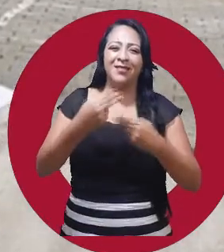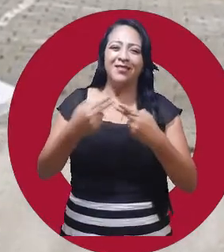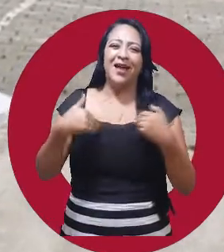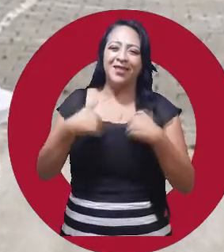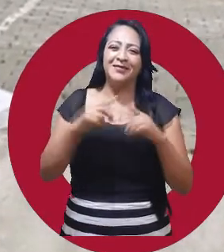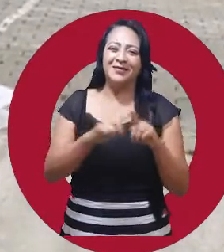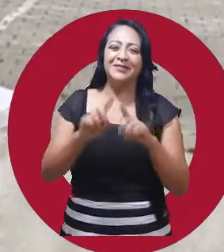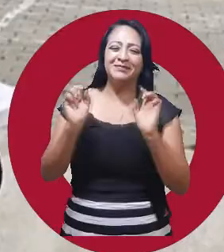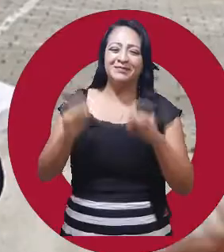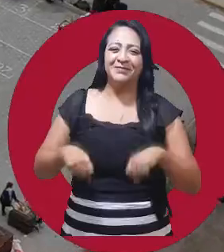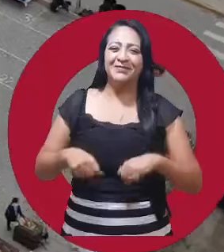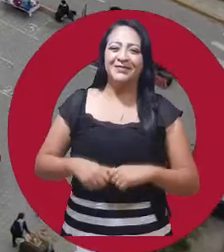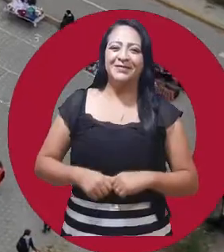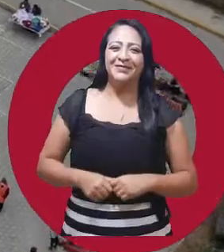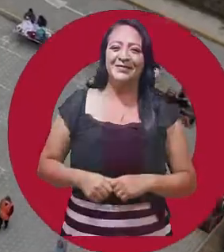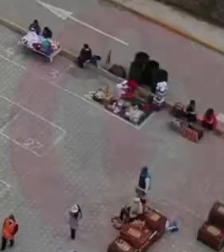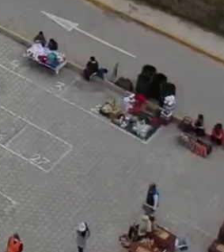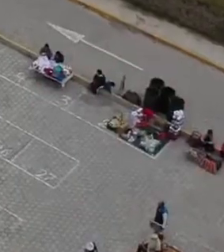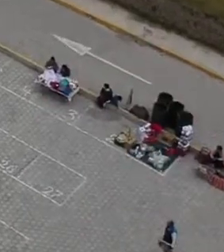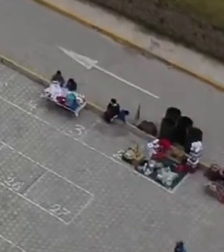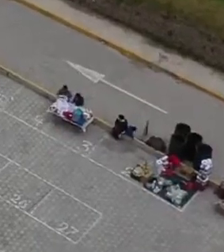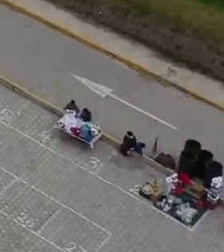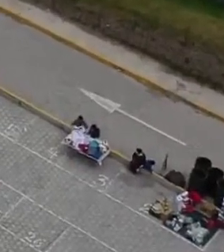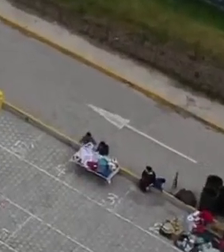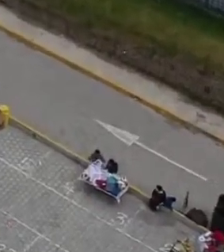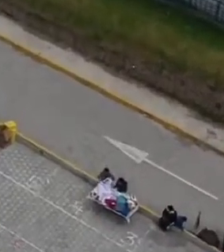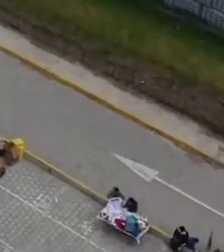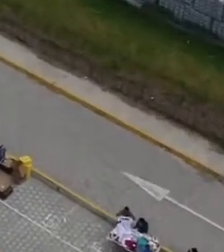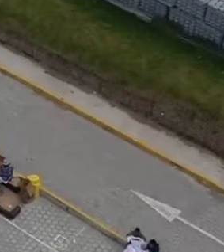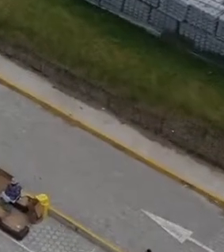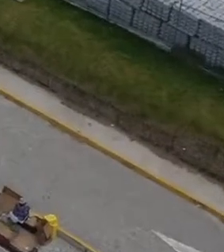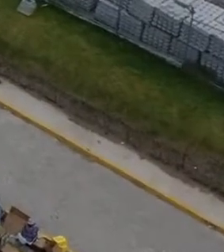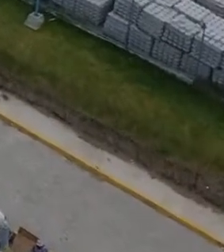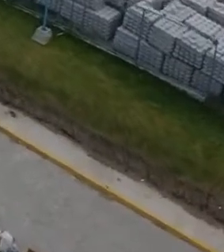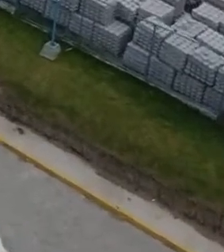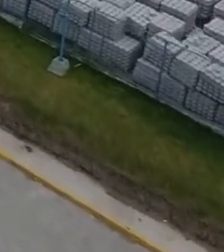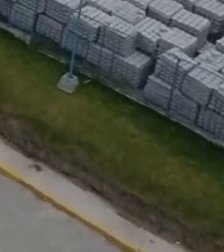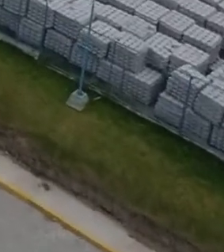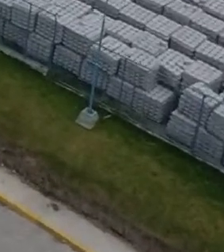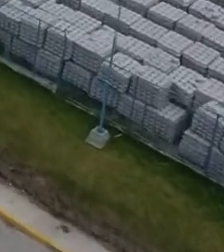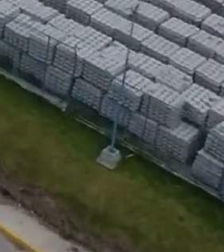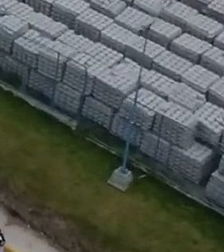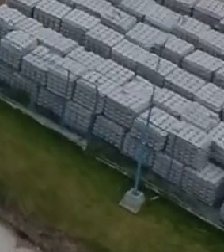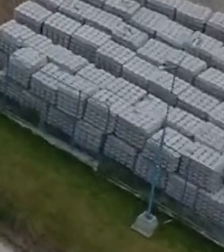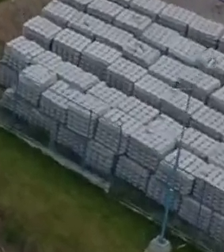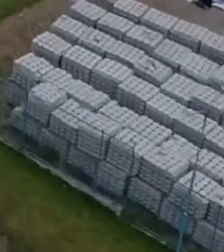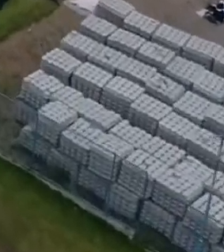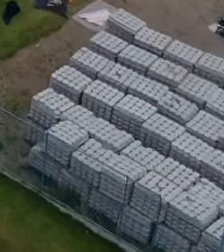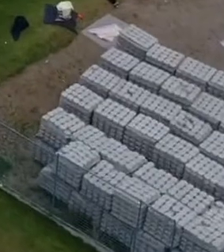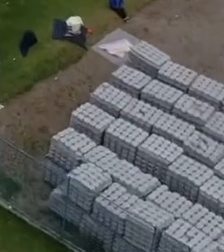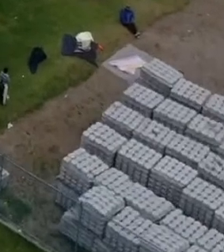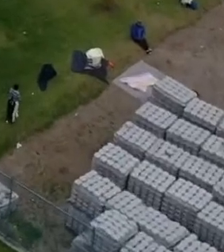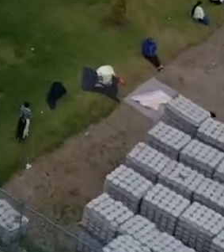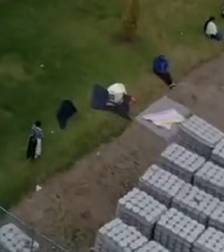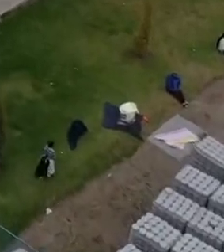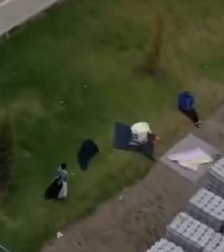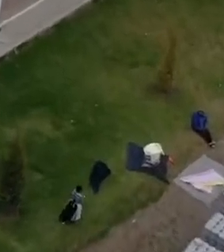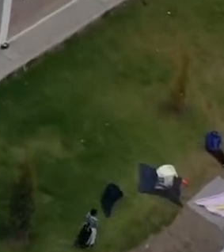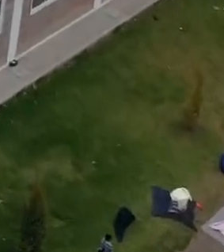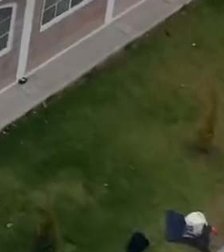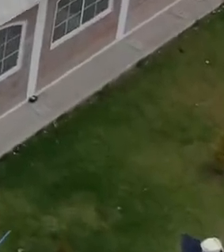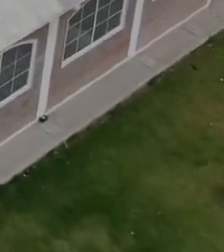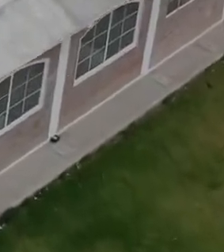Marcelo Lema, Otavalopa, Municipio Manda, Miguel Egas Cabezas, Kitijipimi, Agrocalidad Manda, Arinishka, Fangata,